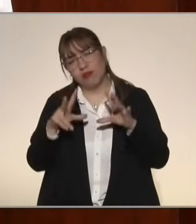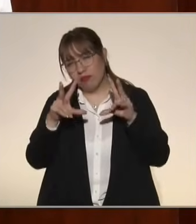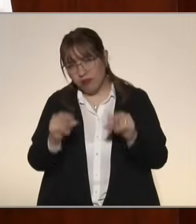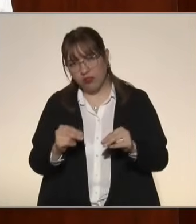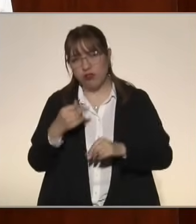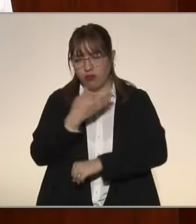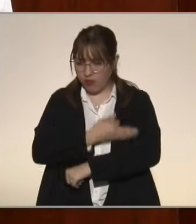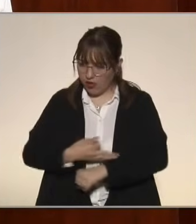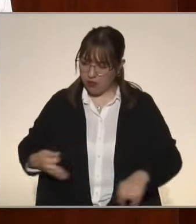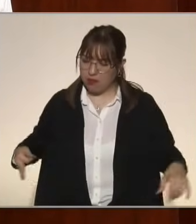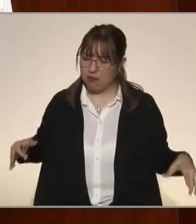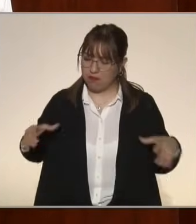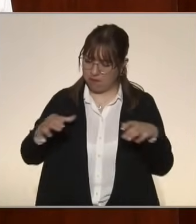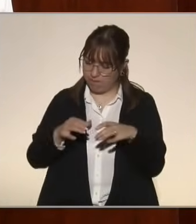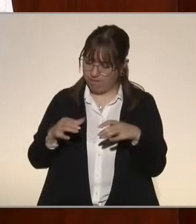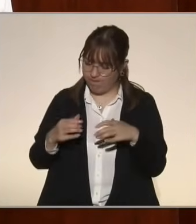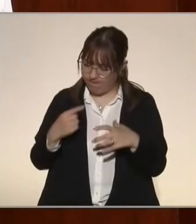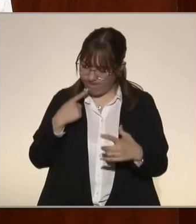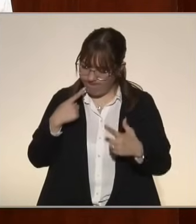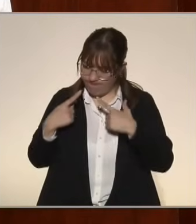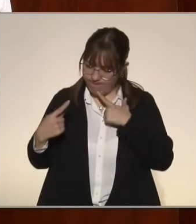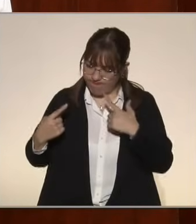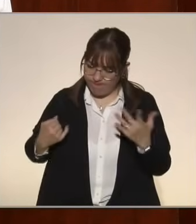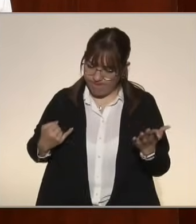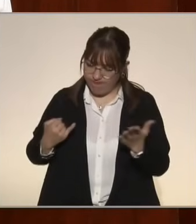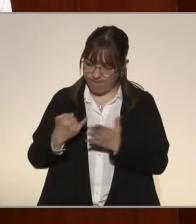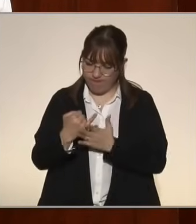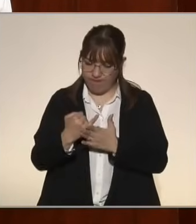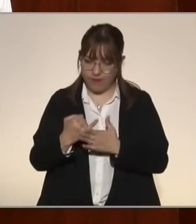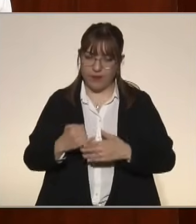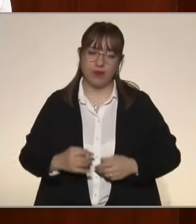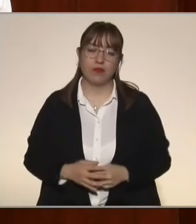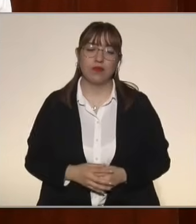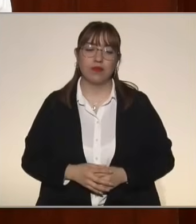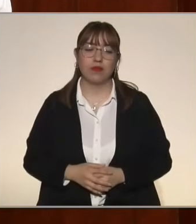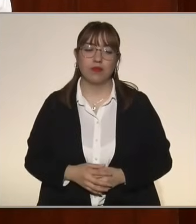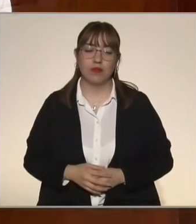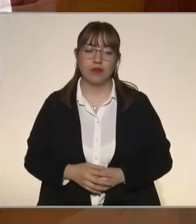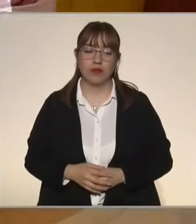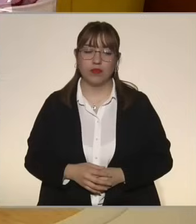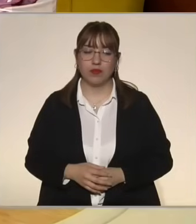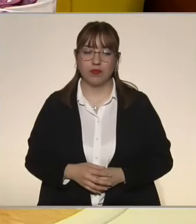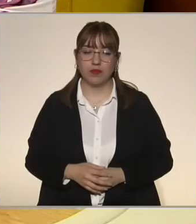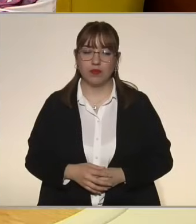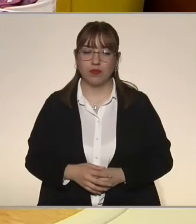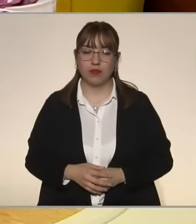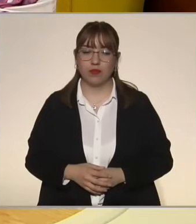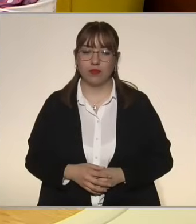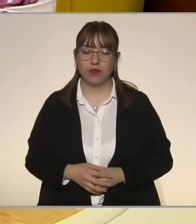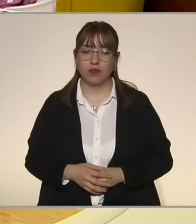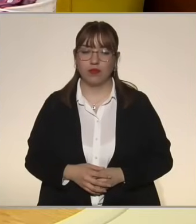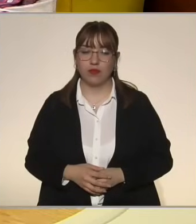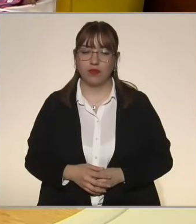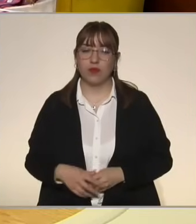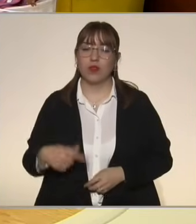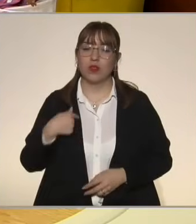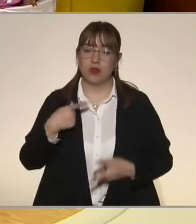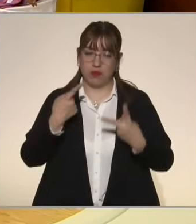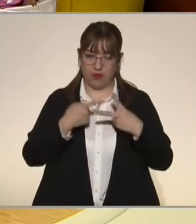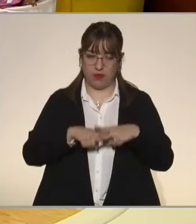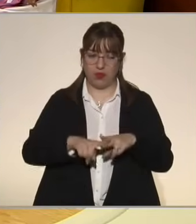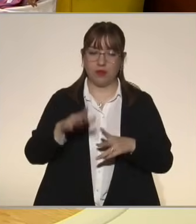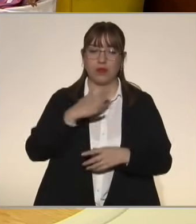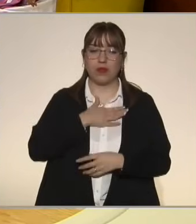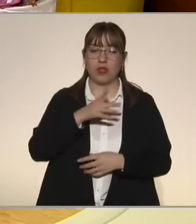Yo en lo personal te digo que yo para empezar traté de solucionar mi duelo durante el año.